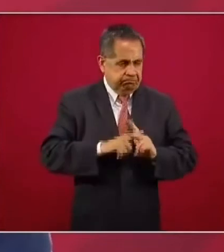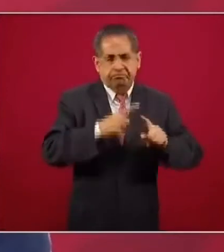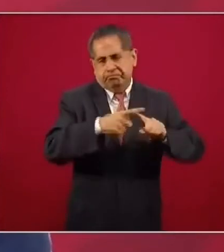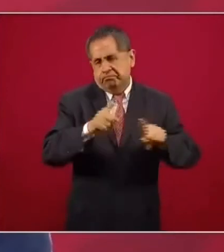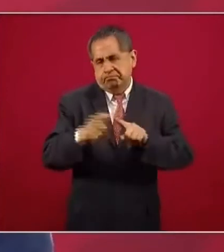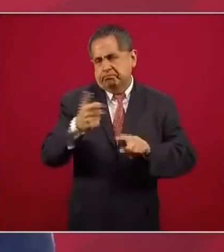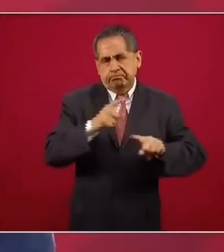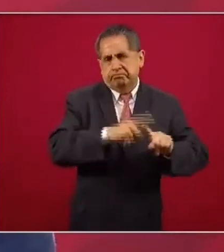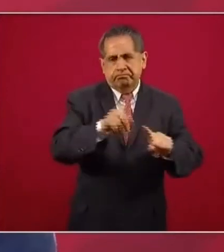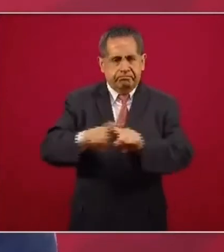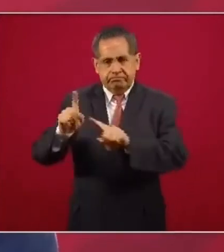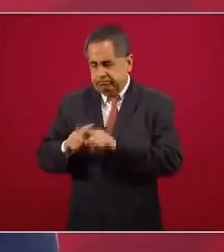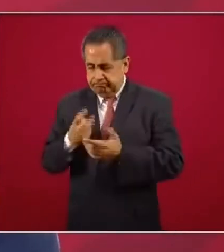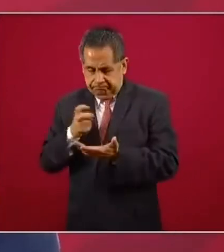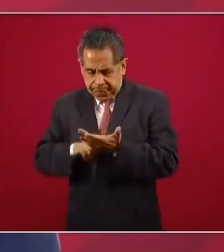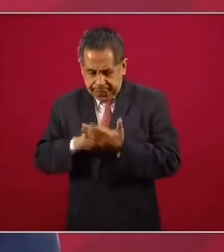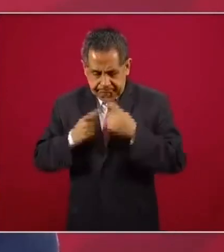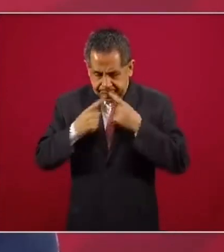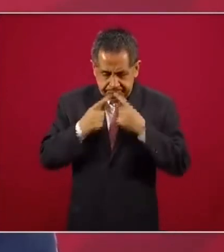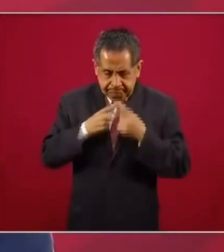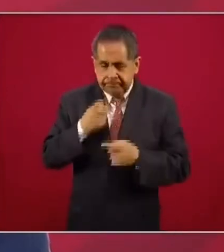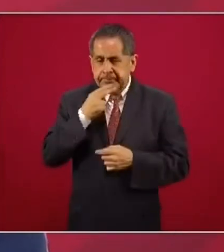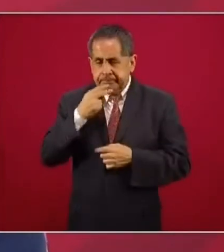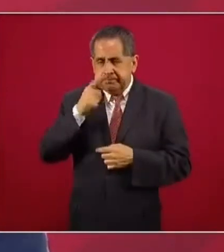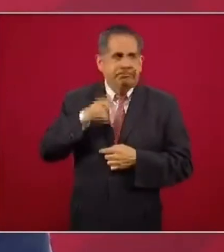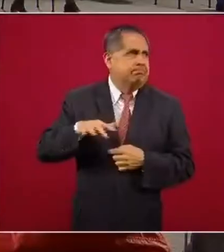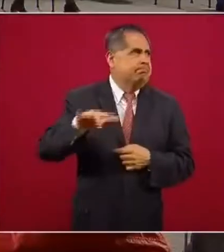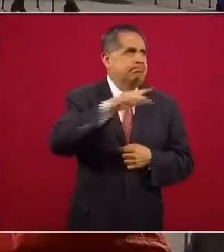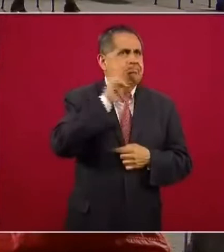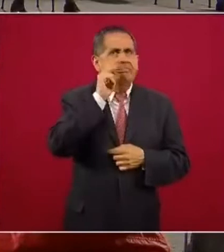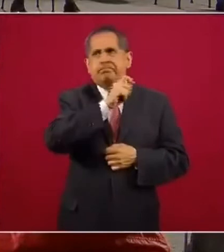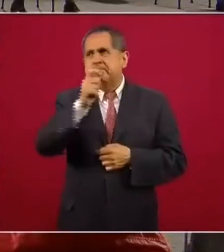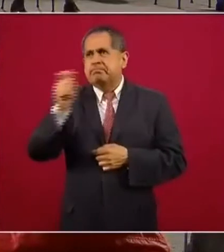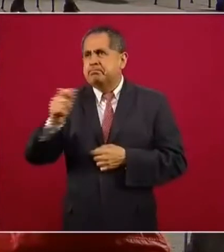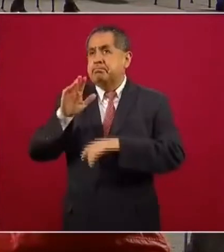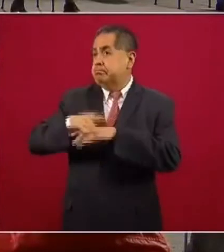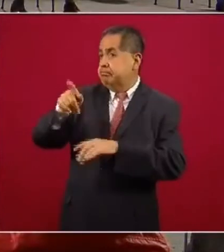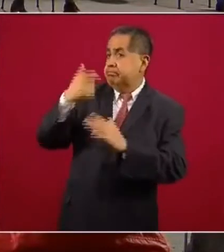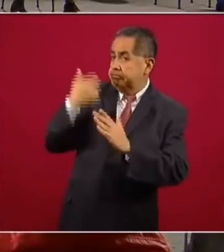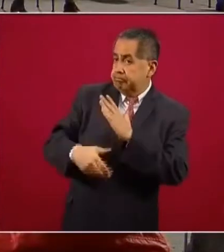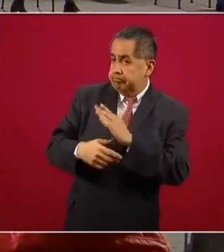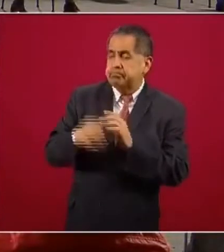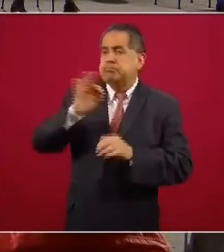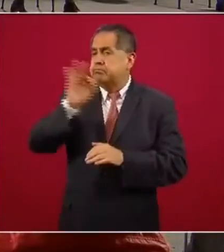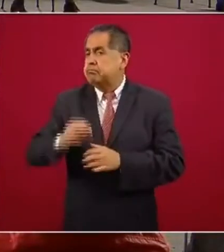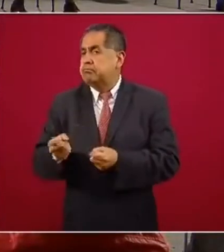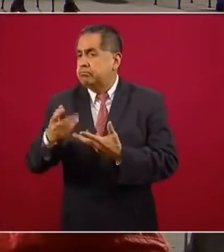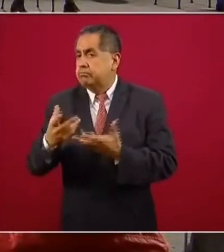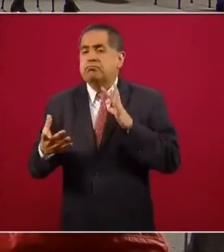de precios nos va a ayudar tanto en la fase de investigación de mercado cuanto en la evaluación de las ofertas.